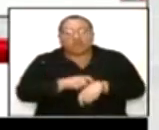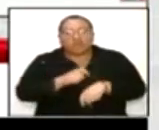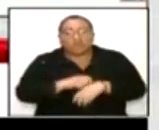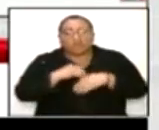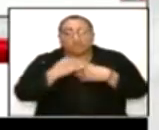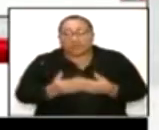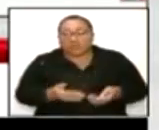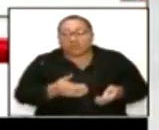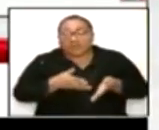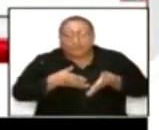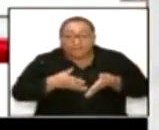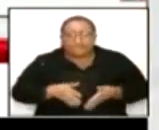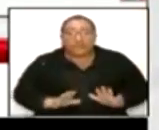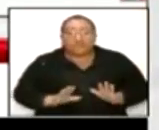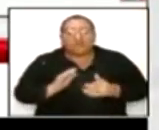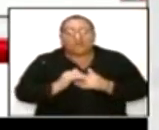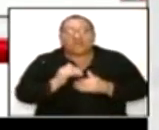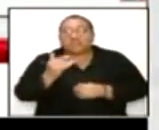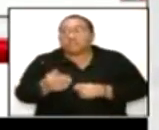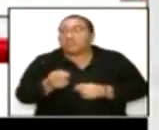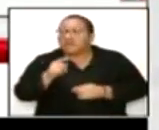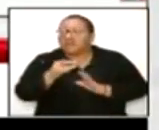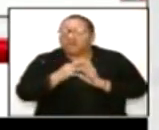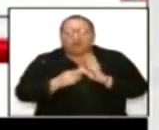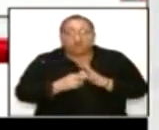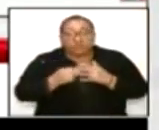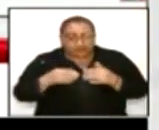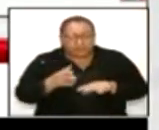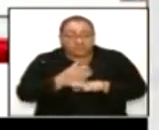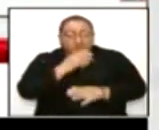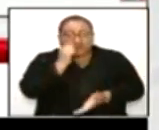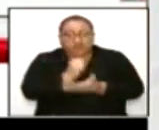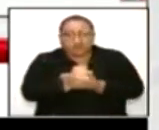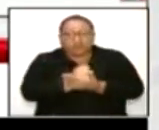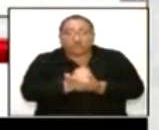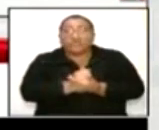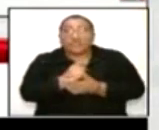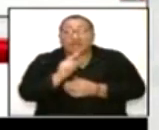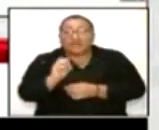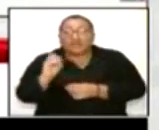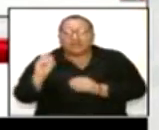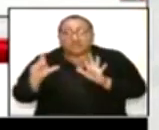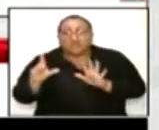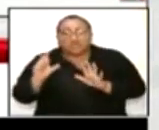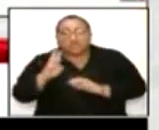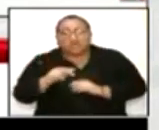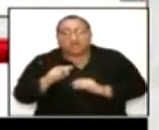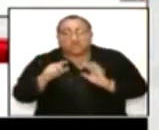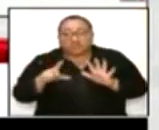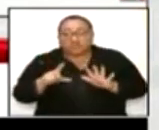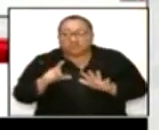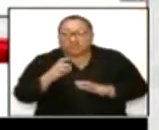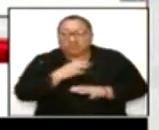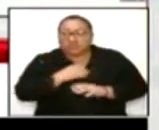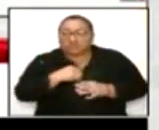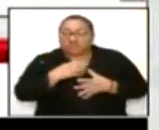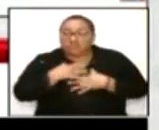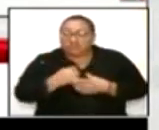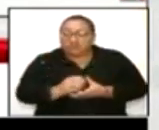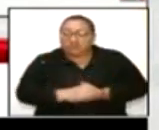embarazo, parto y puerperio. Esta resolución ya fue aprobada y es la 007-2017